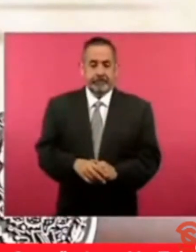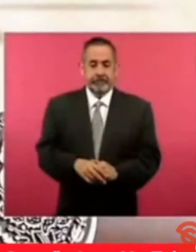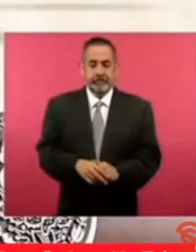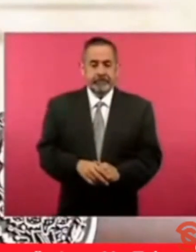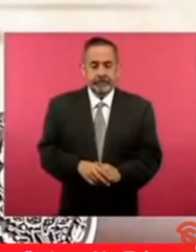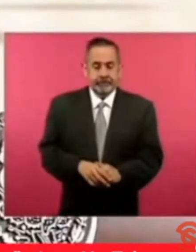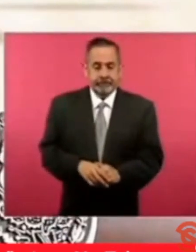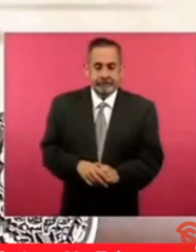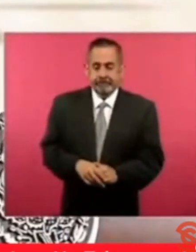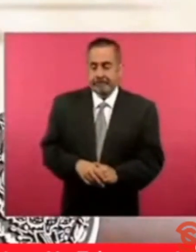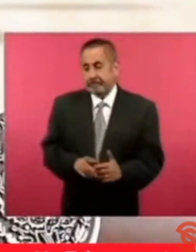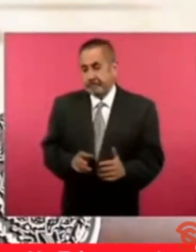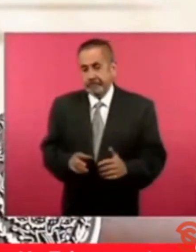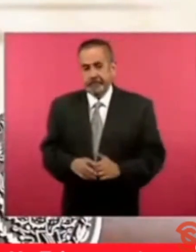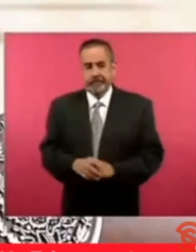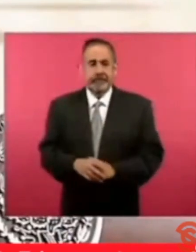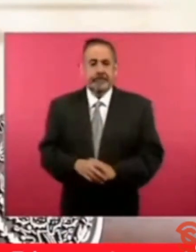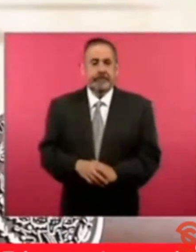Sí.